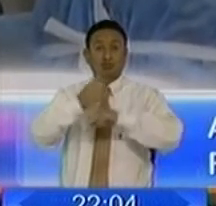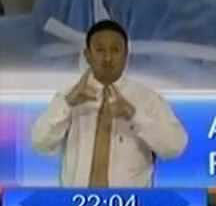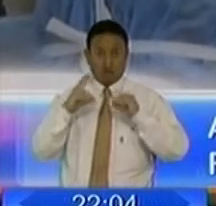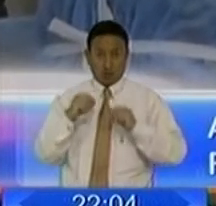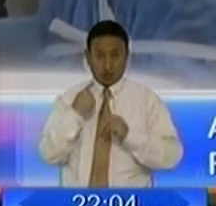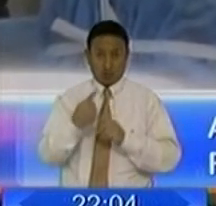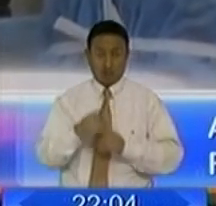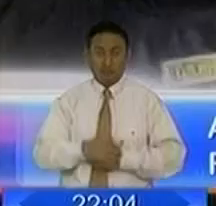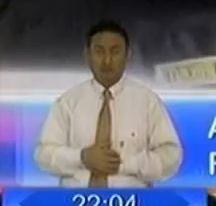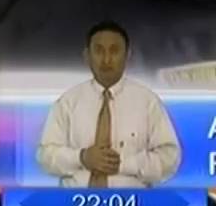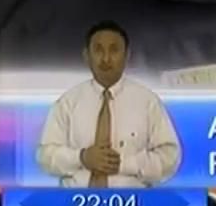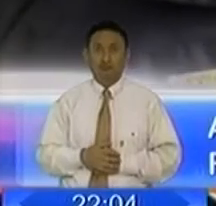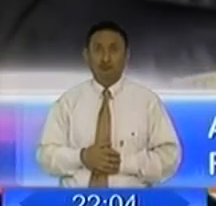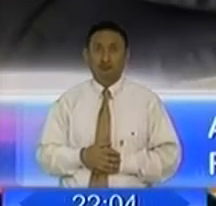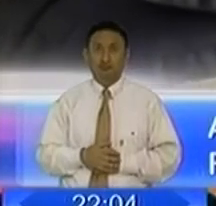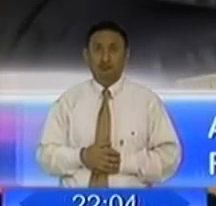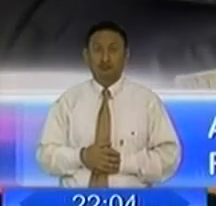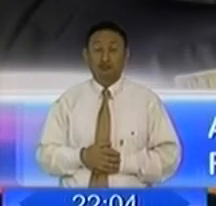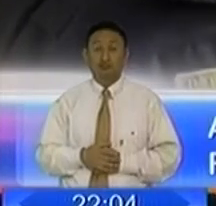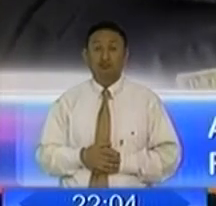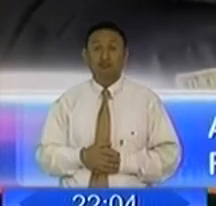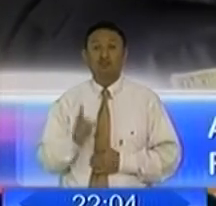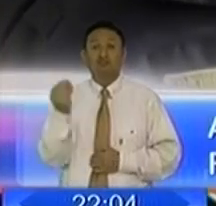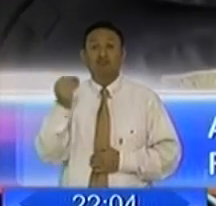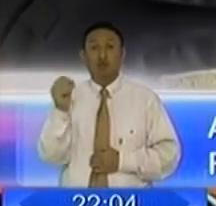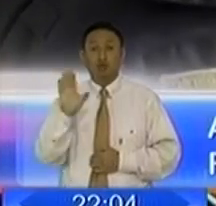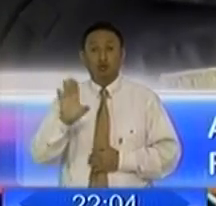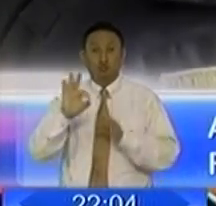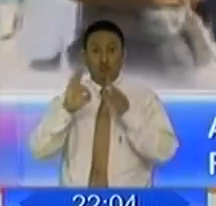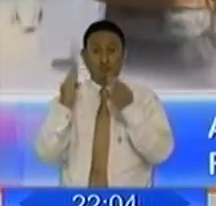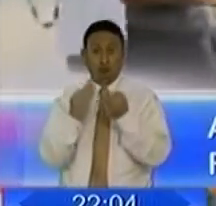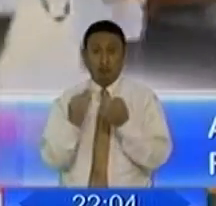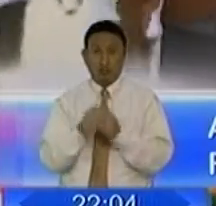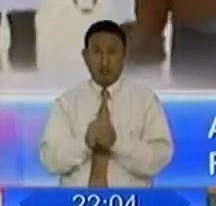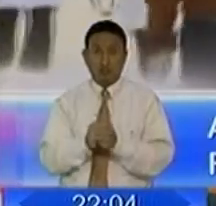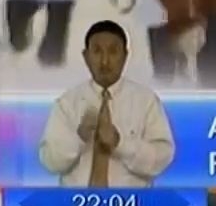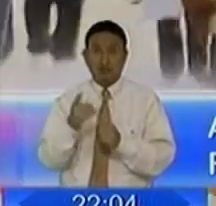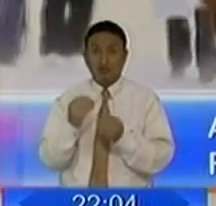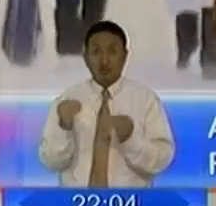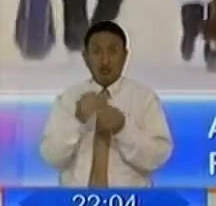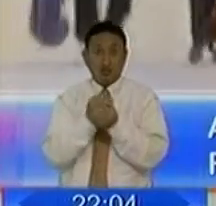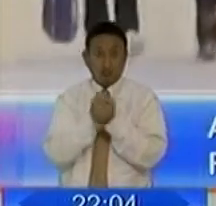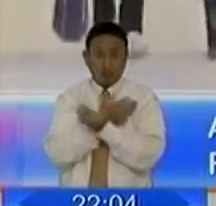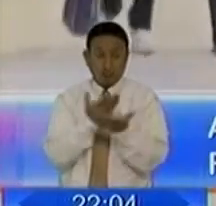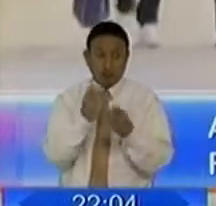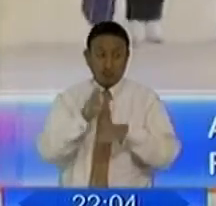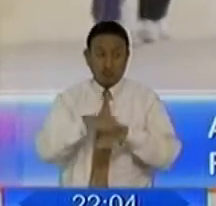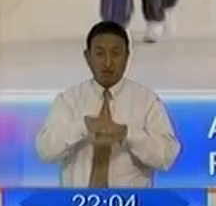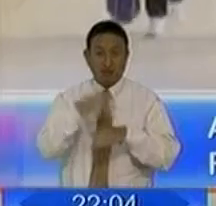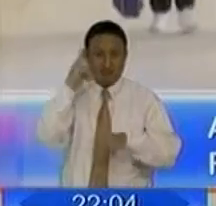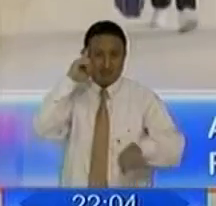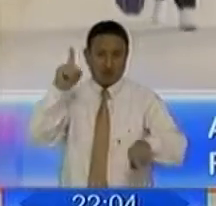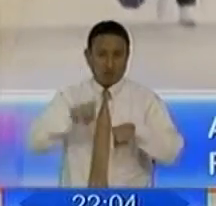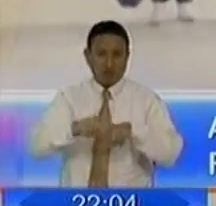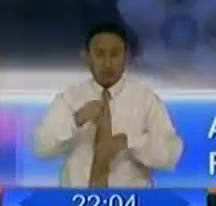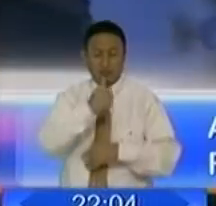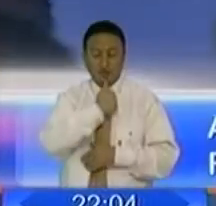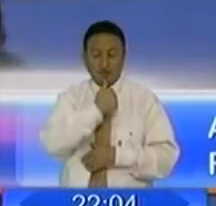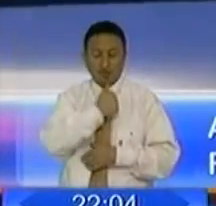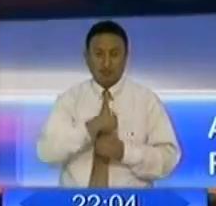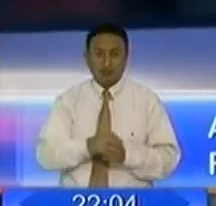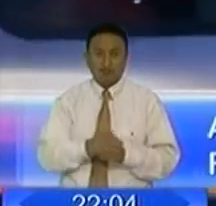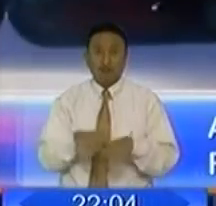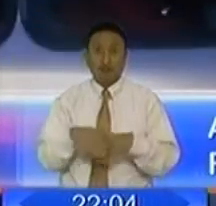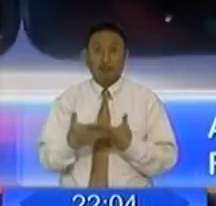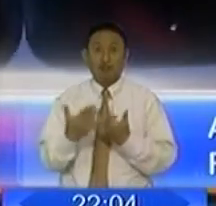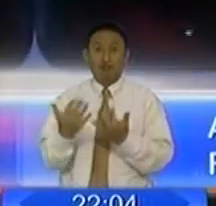de Ucrania. Mientras que los familiares de los jóvenes, quienes no pueden dar mayor información ya que existe un acuerdo de confidencialidad,